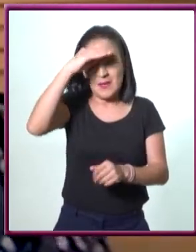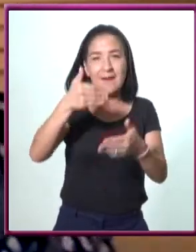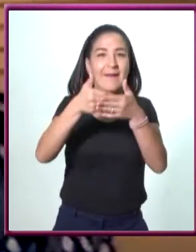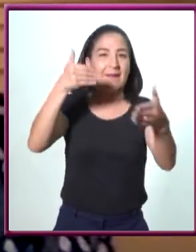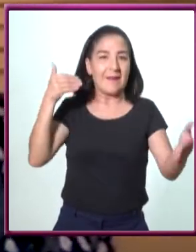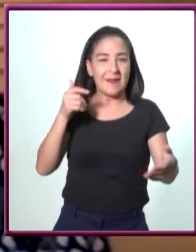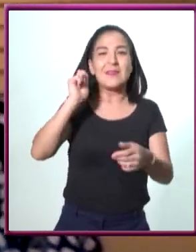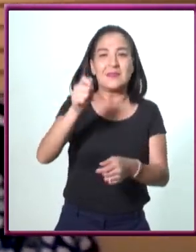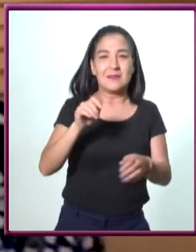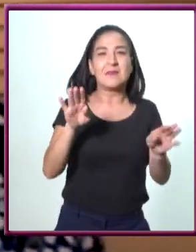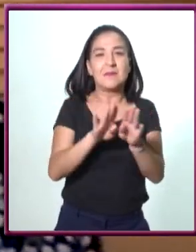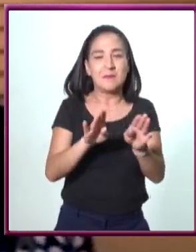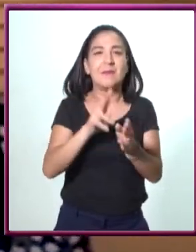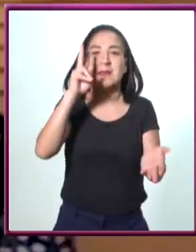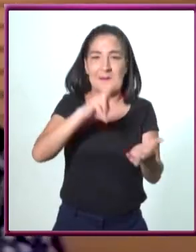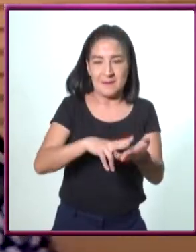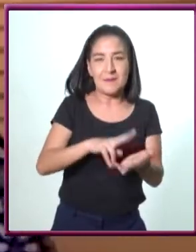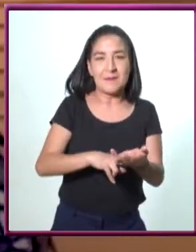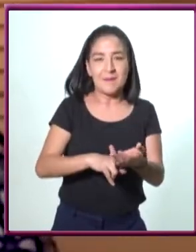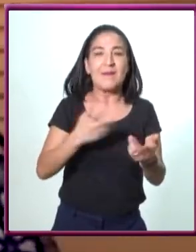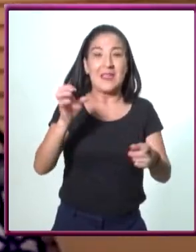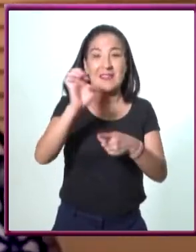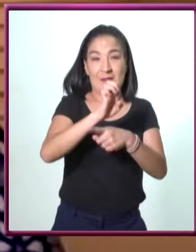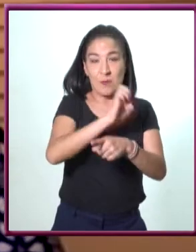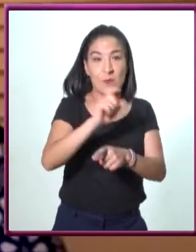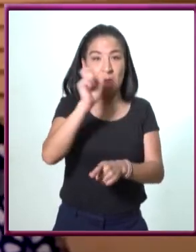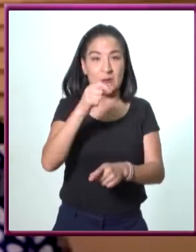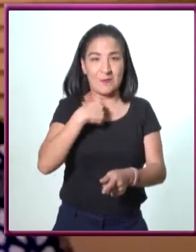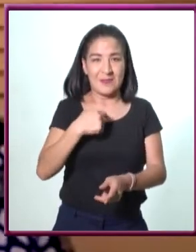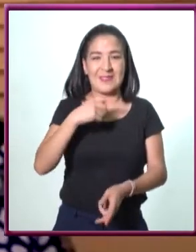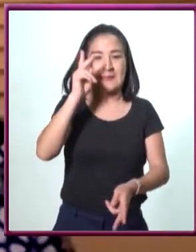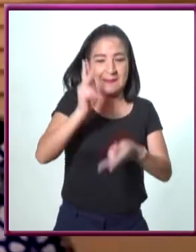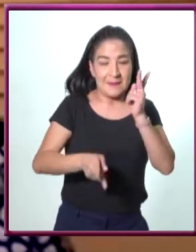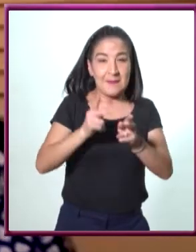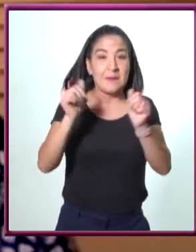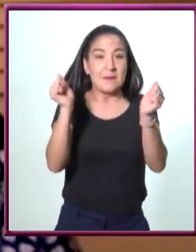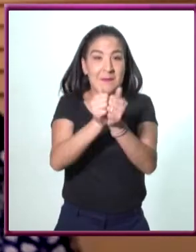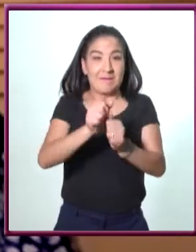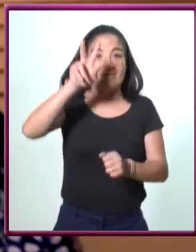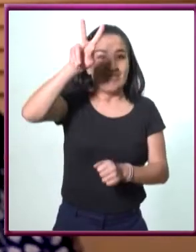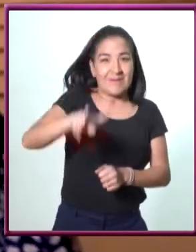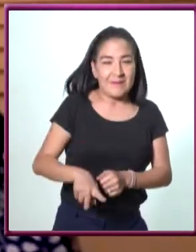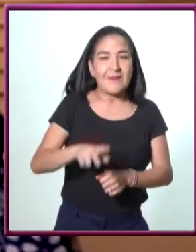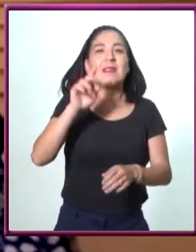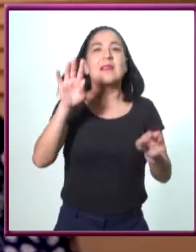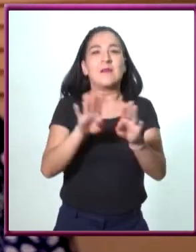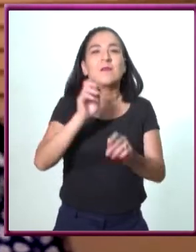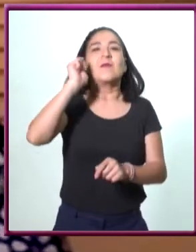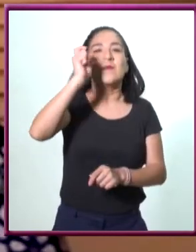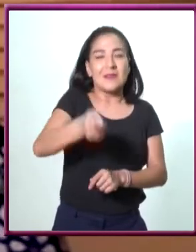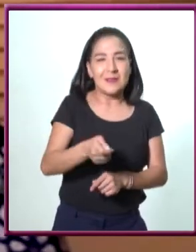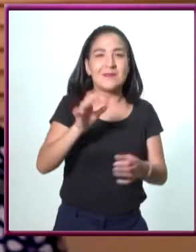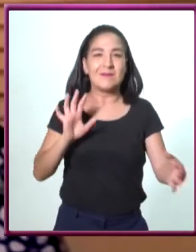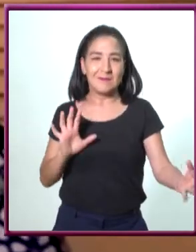sentirlo. Siempre es válido. Entonces, hablar con la verdad permite que haya una intimidad real con la